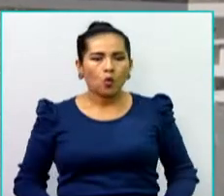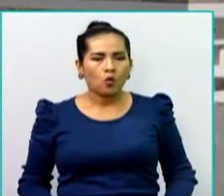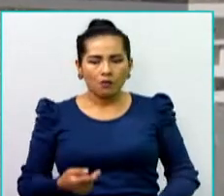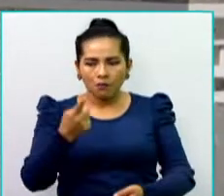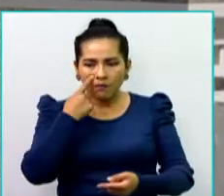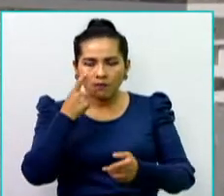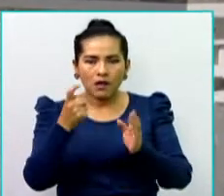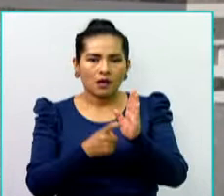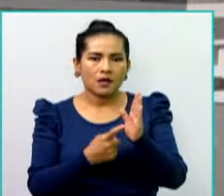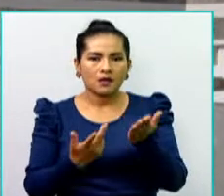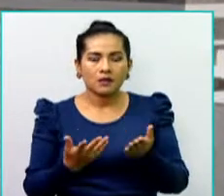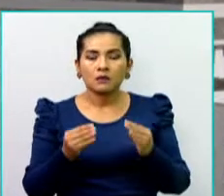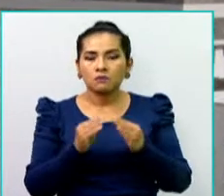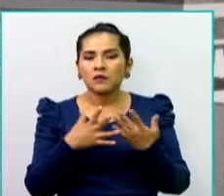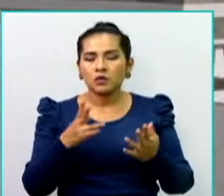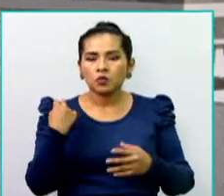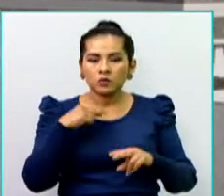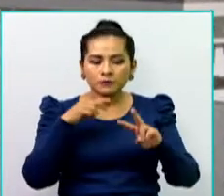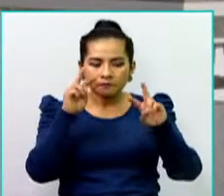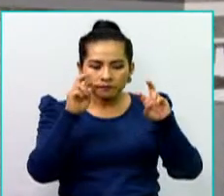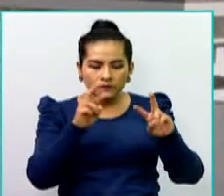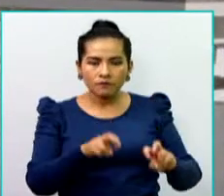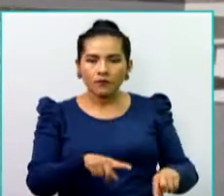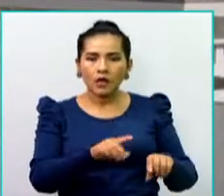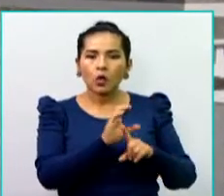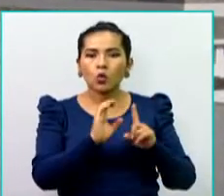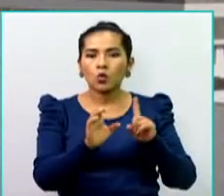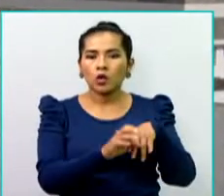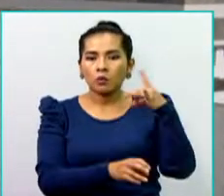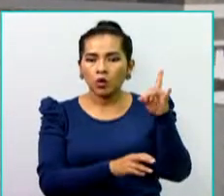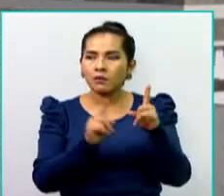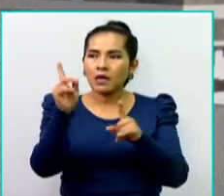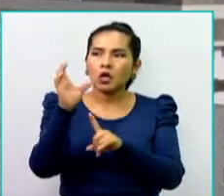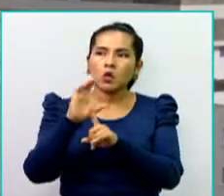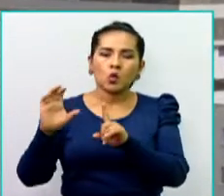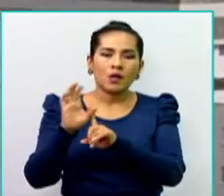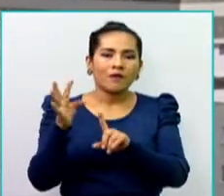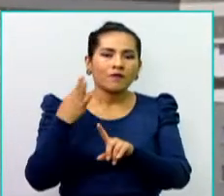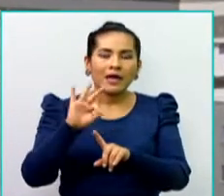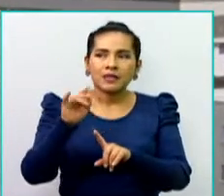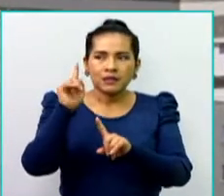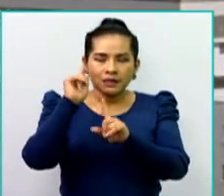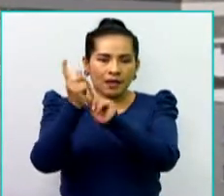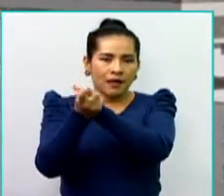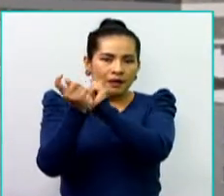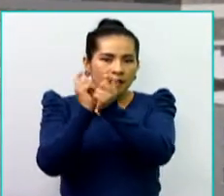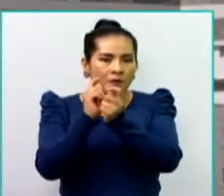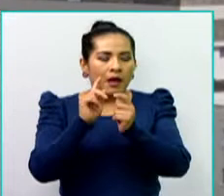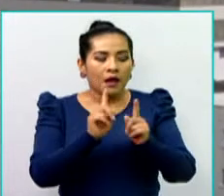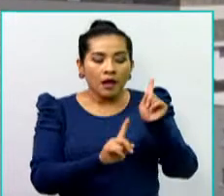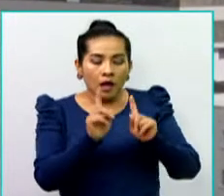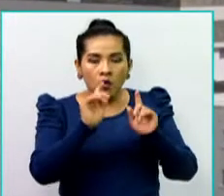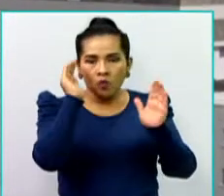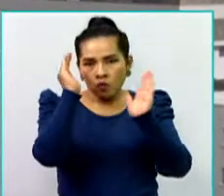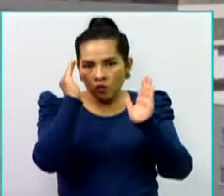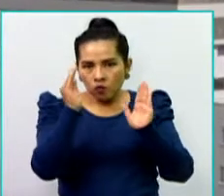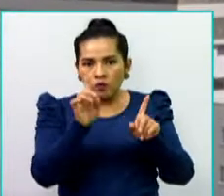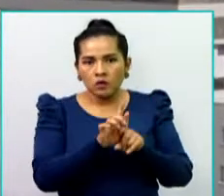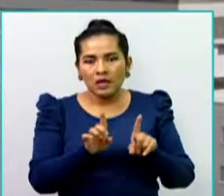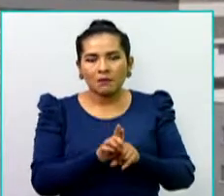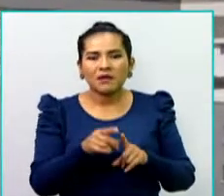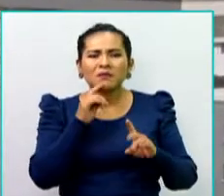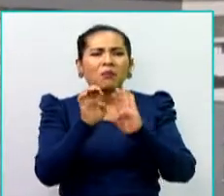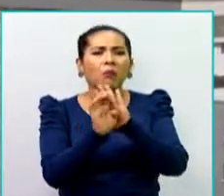te decía antes, encontrar equivalentes de la cultura francesa, de la cultura boliviana. Entonces, por supuesto, hay rivalidades entre el